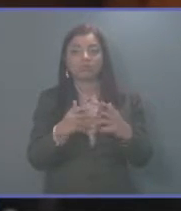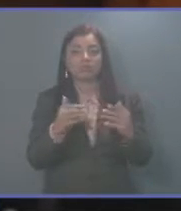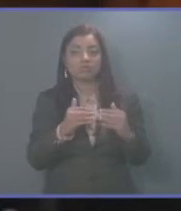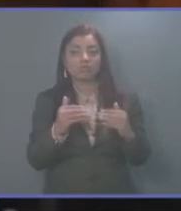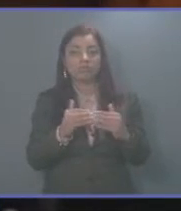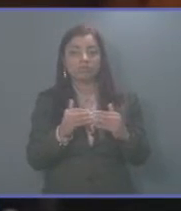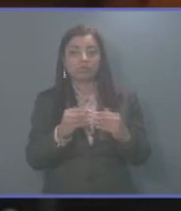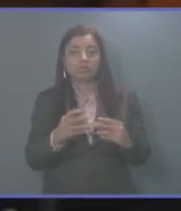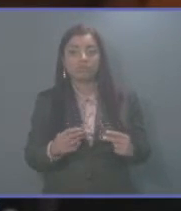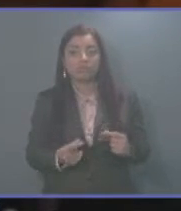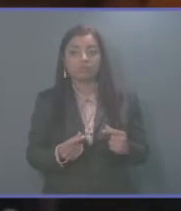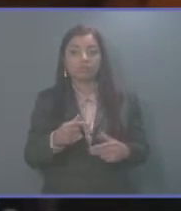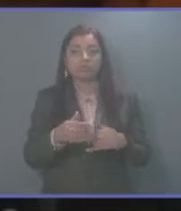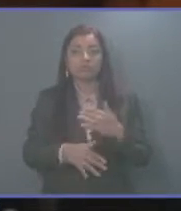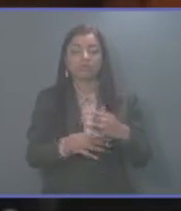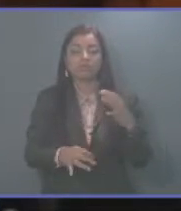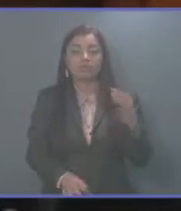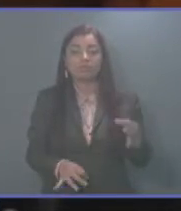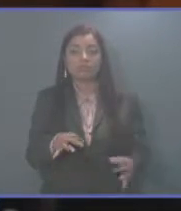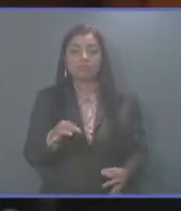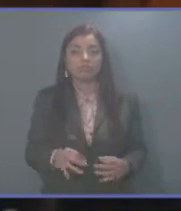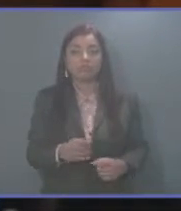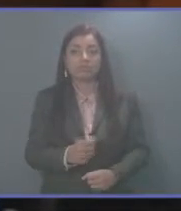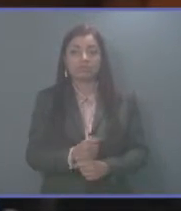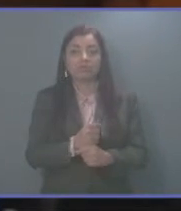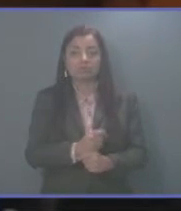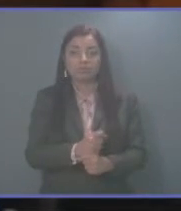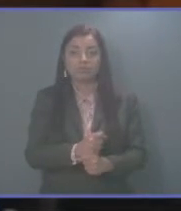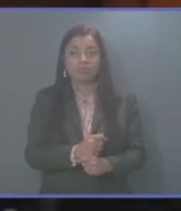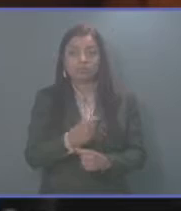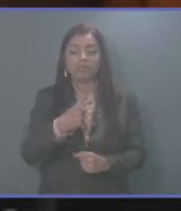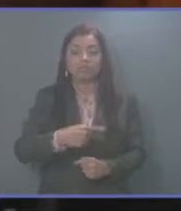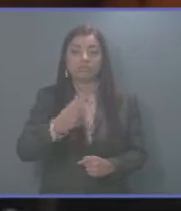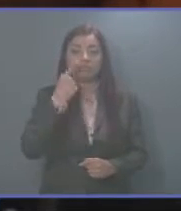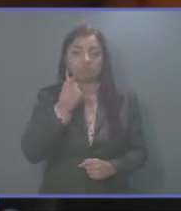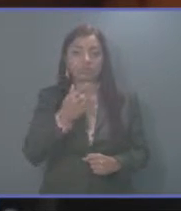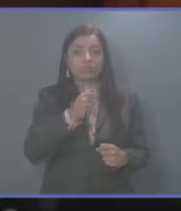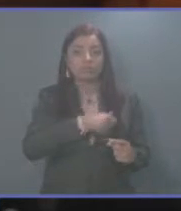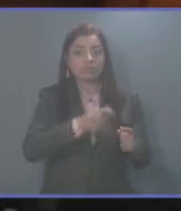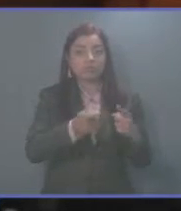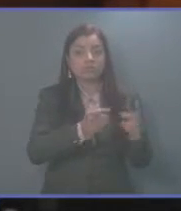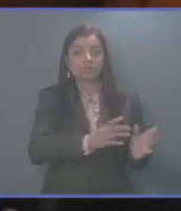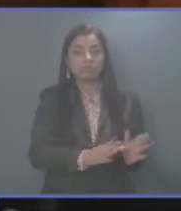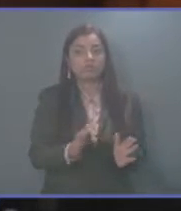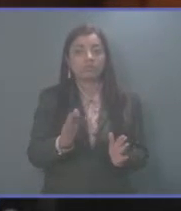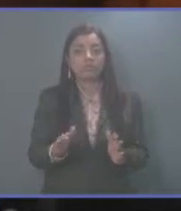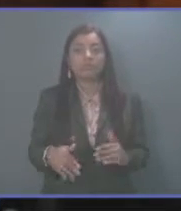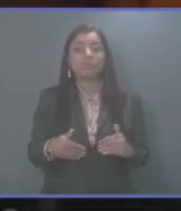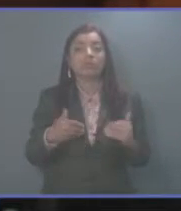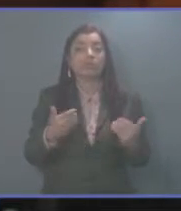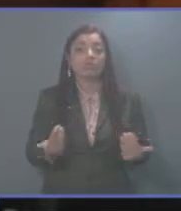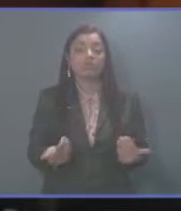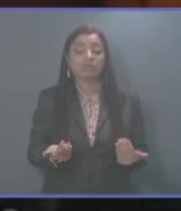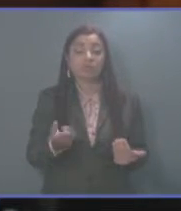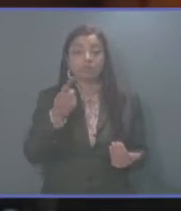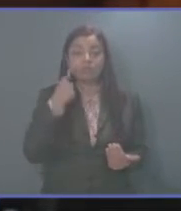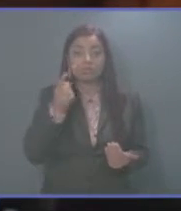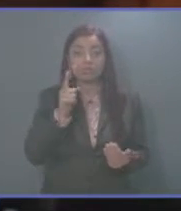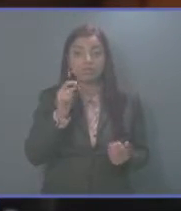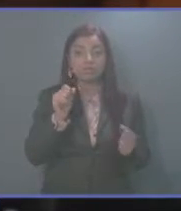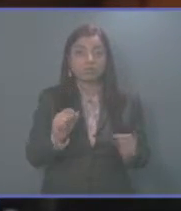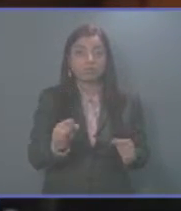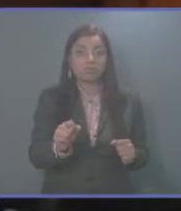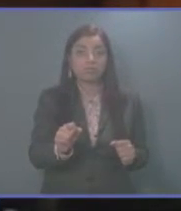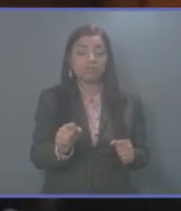de favorecer la seguridad jurídica de los sujetos que se encuentran regulados en la ley, y en vista que la observación no va